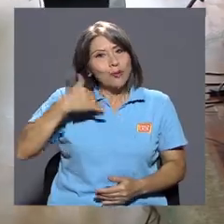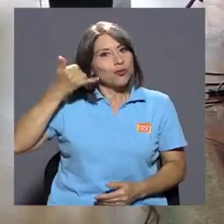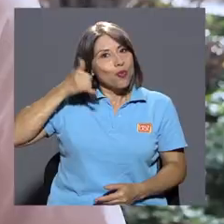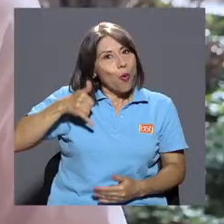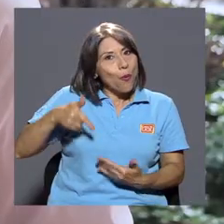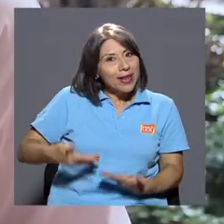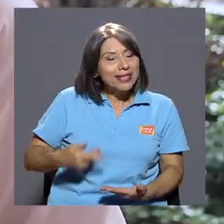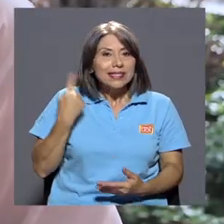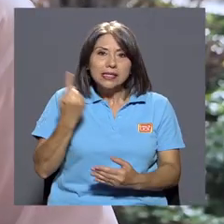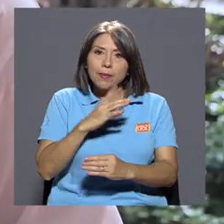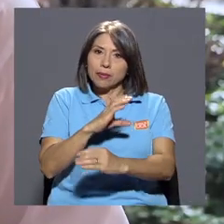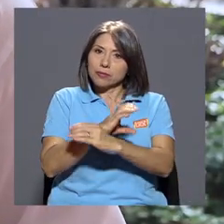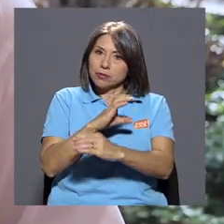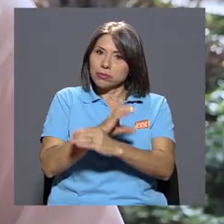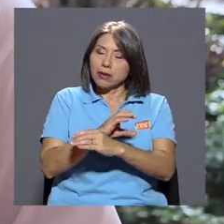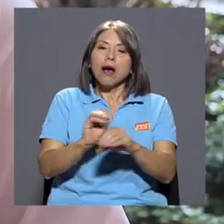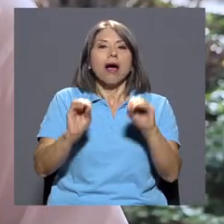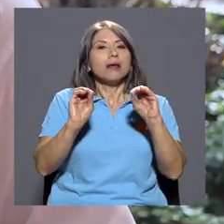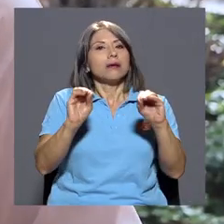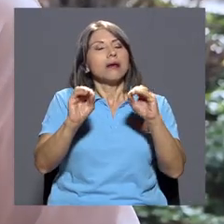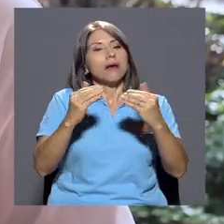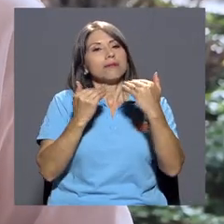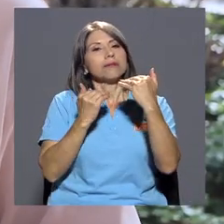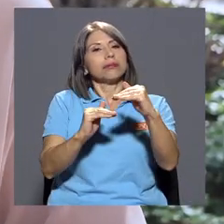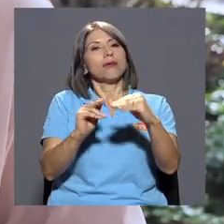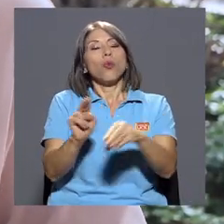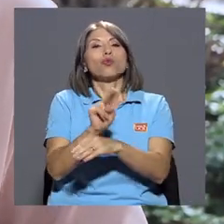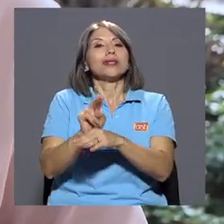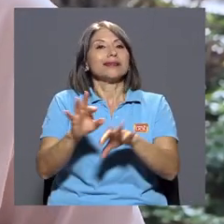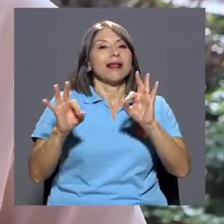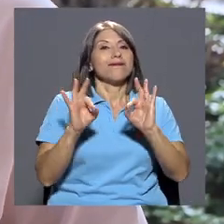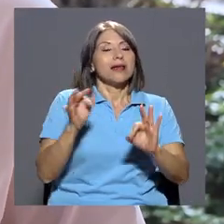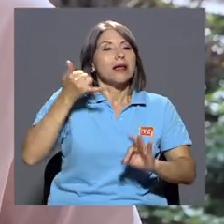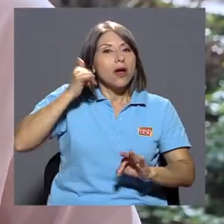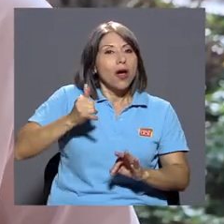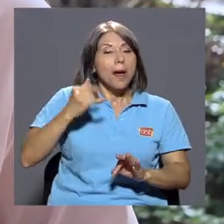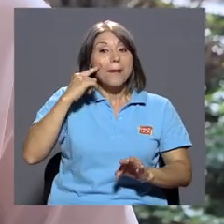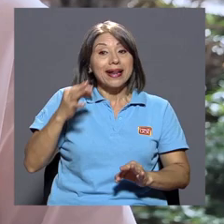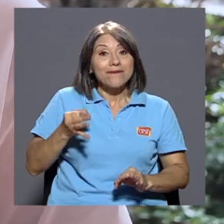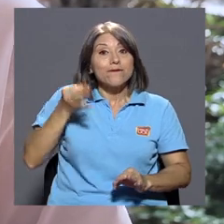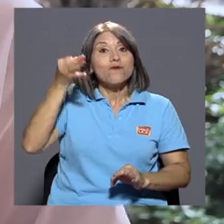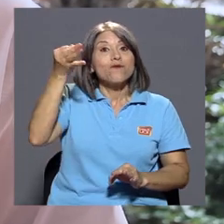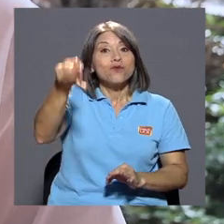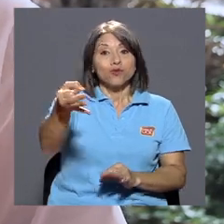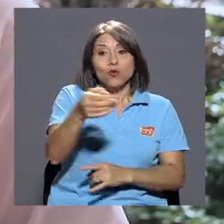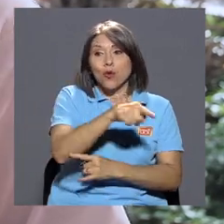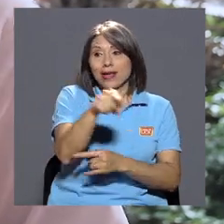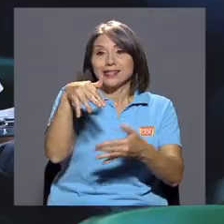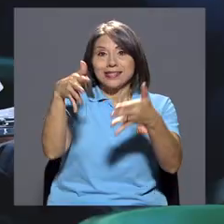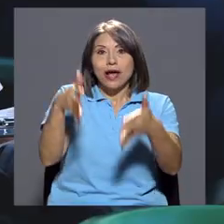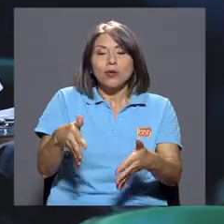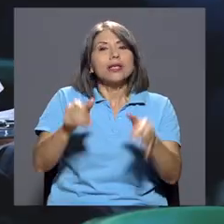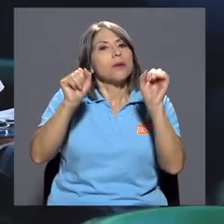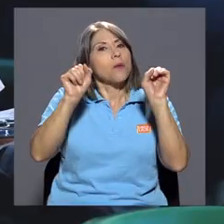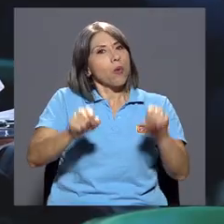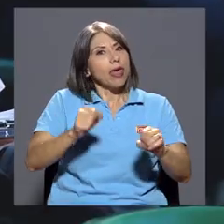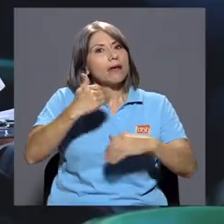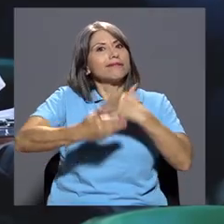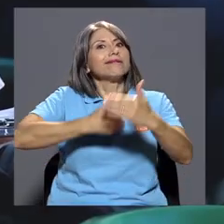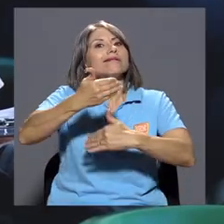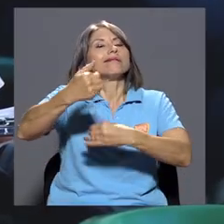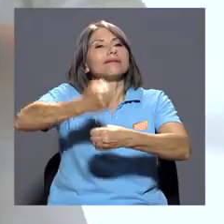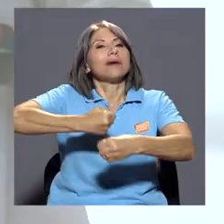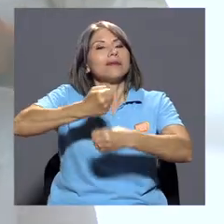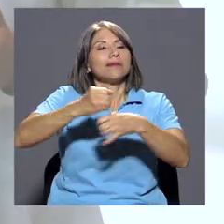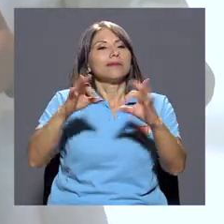precaución, enseñando sus límites y haciendo un buen uso del móvil para que el día de mañana el alumnado que tenemos en las aulas sea competente para lo que les espera